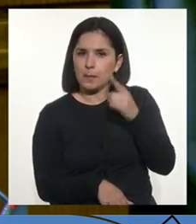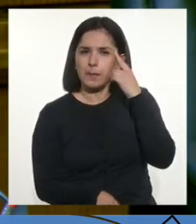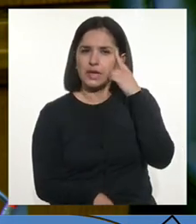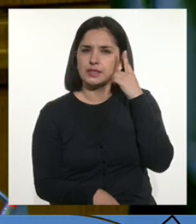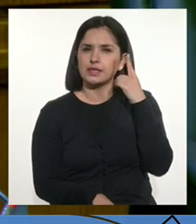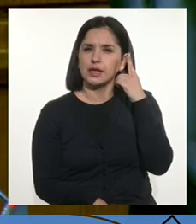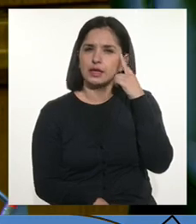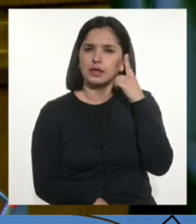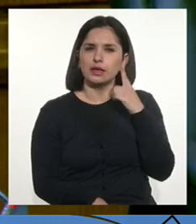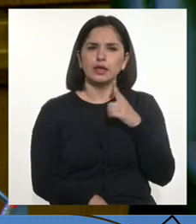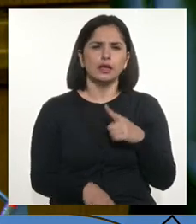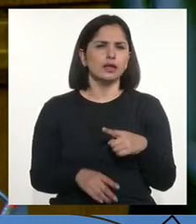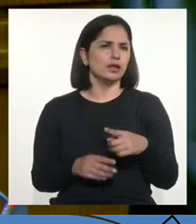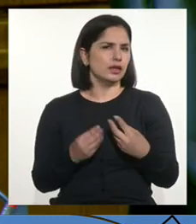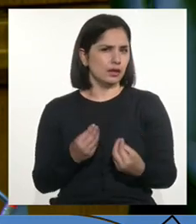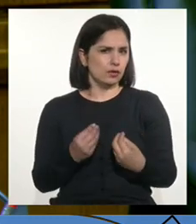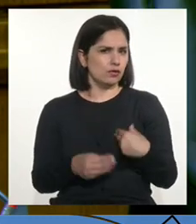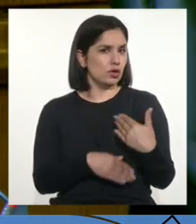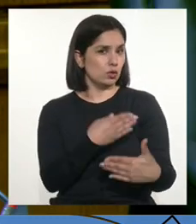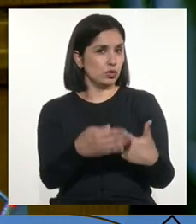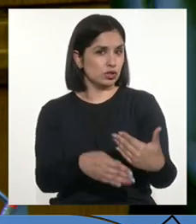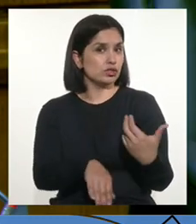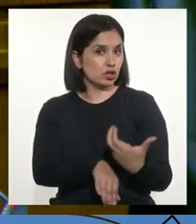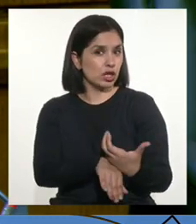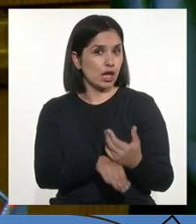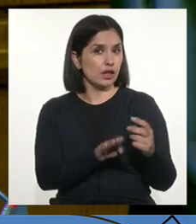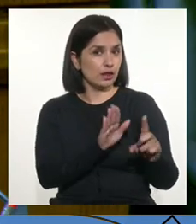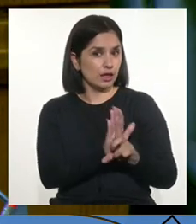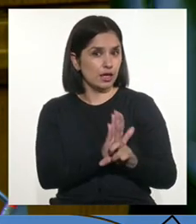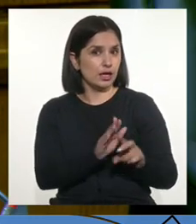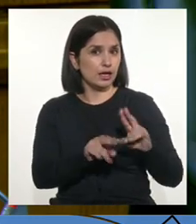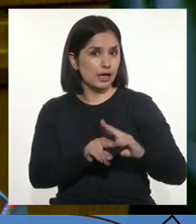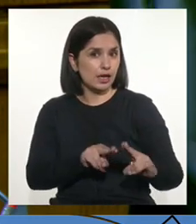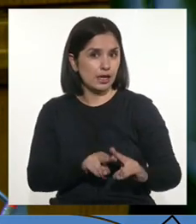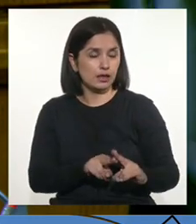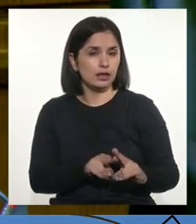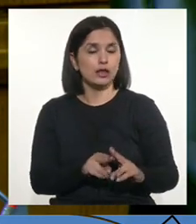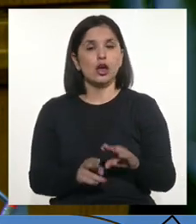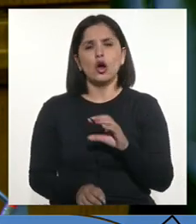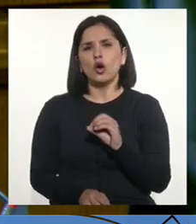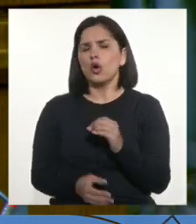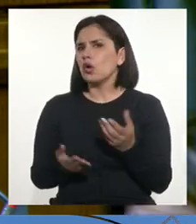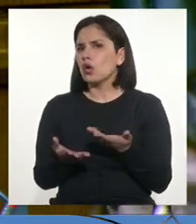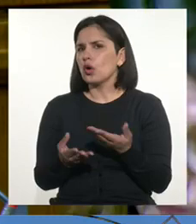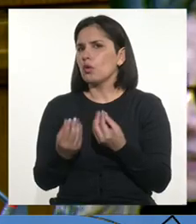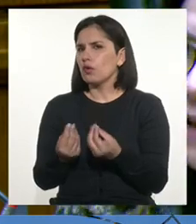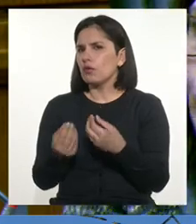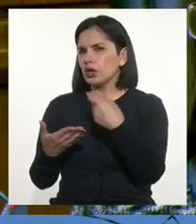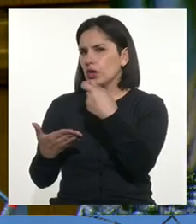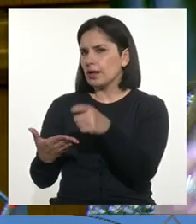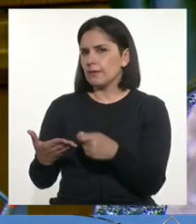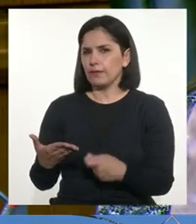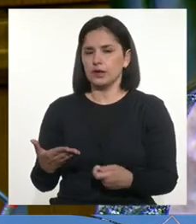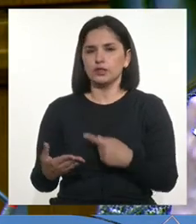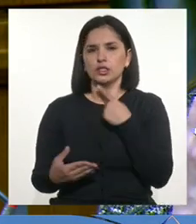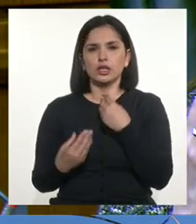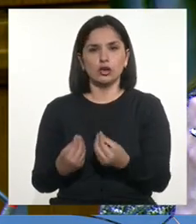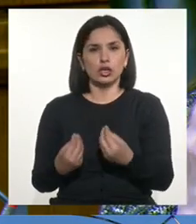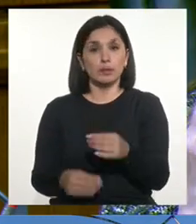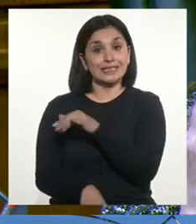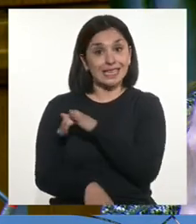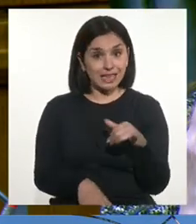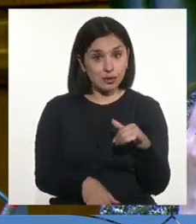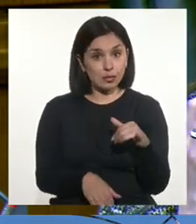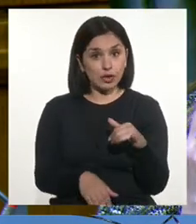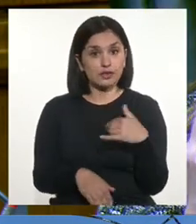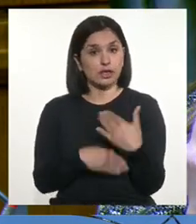tan bueno en nuestro proceso legislativo que tan bueno es lo que tan bueno es la evaluación de lo que sucede después de que el